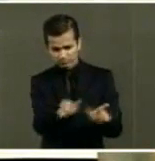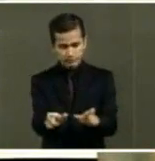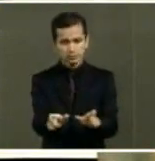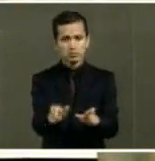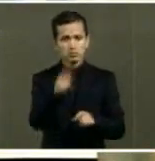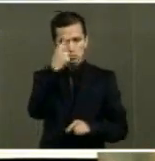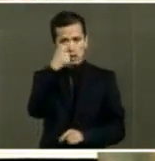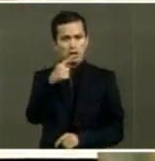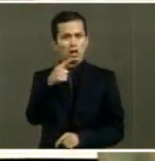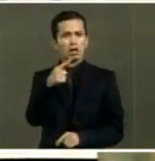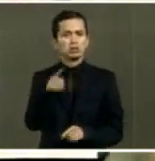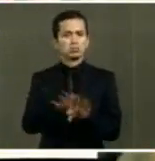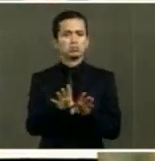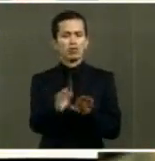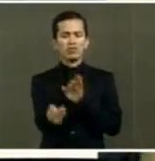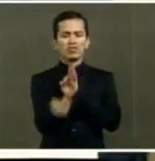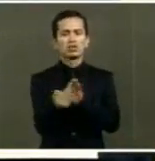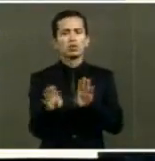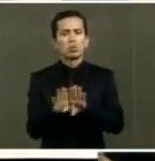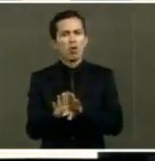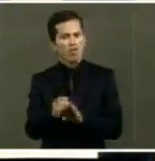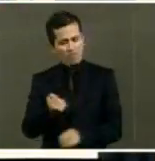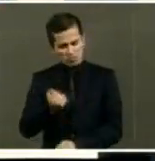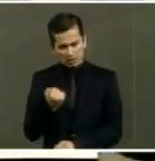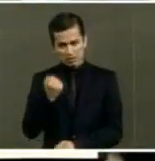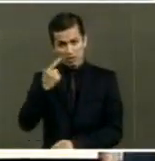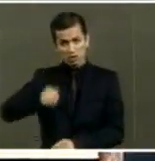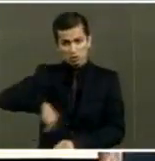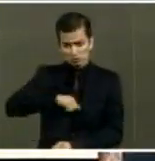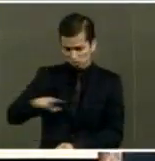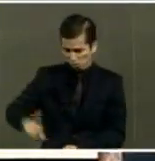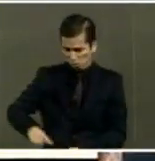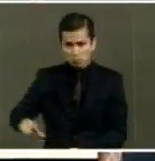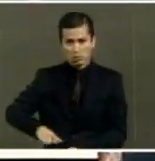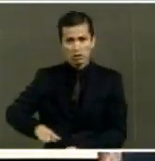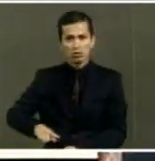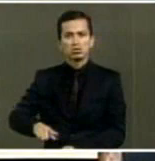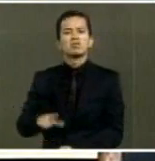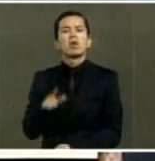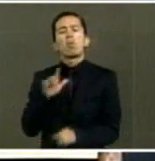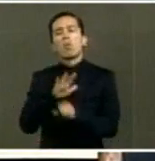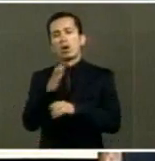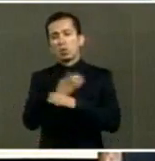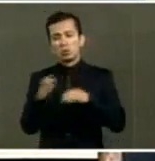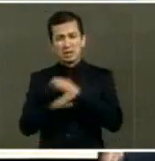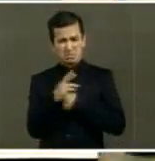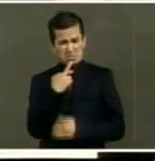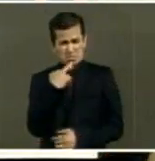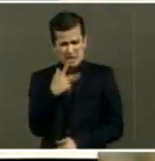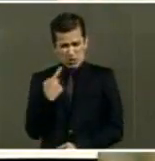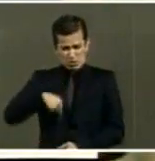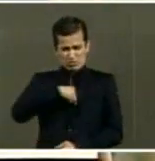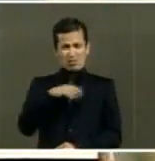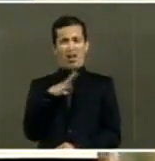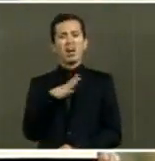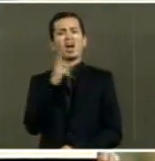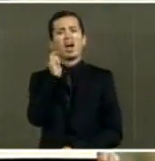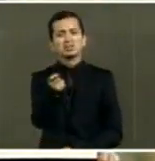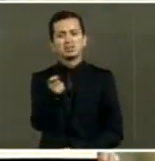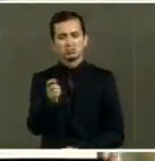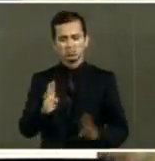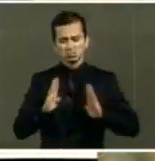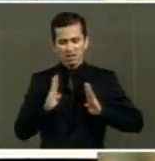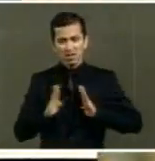hay que enfrentarlos con toda la fuerza del Estado y con lo mejor que tenemos, que son nuestras Fuerzas Armadas, que son nuestras